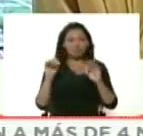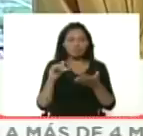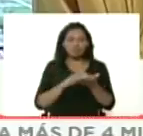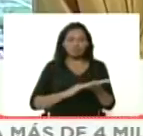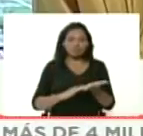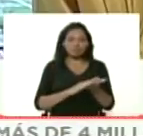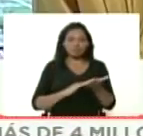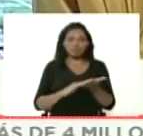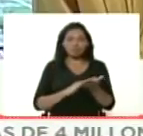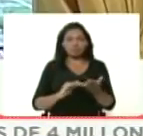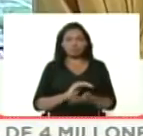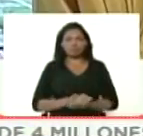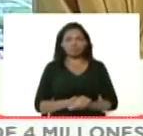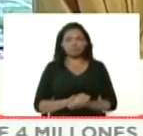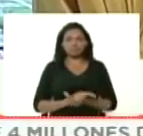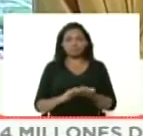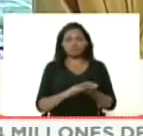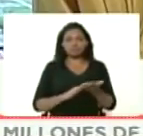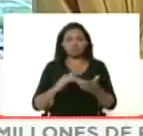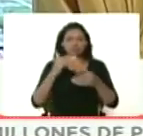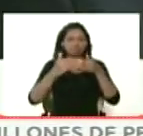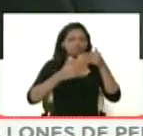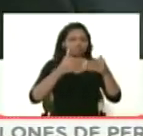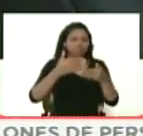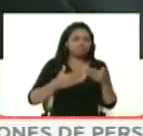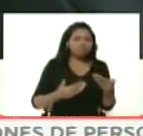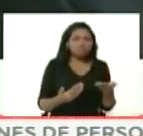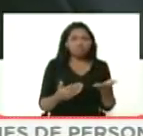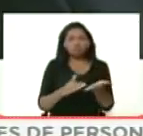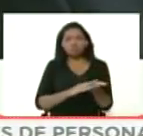soluciones. Soluciones parciales, soluciones